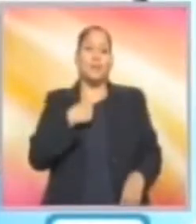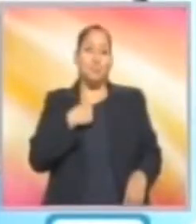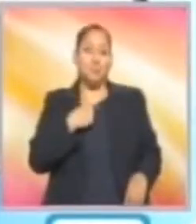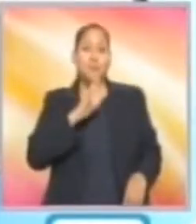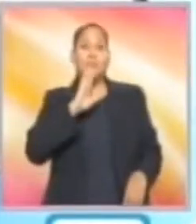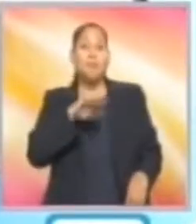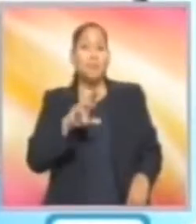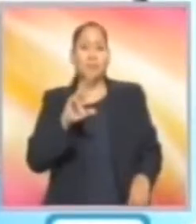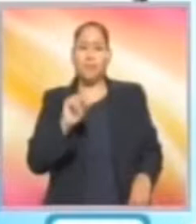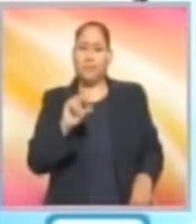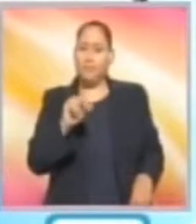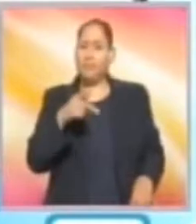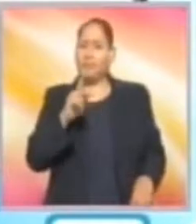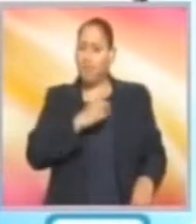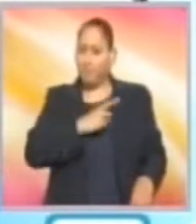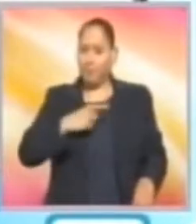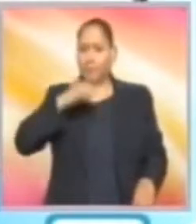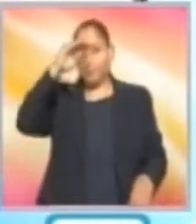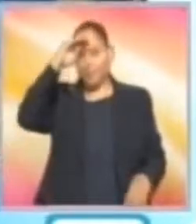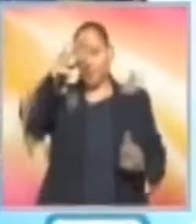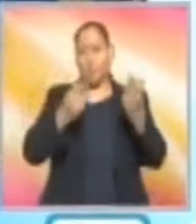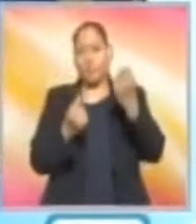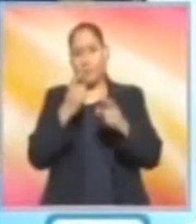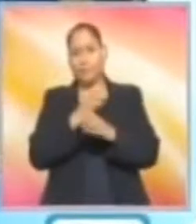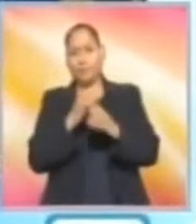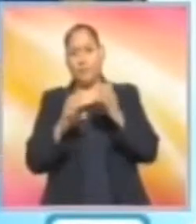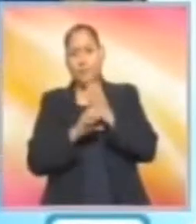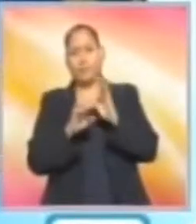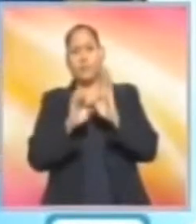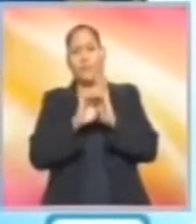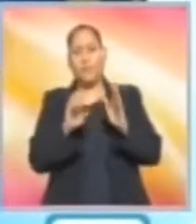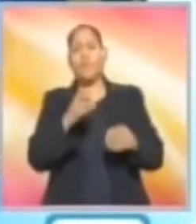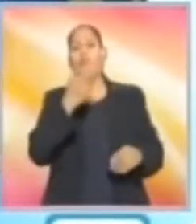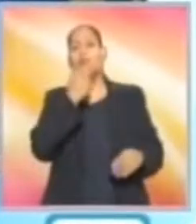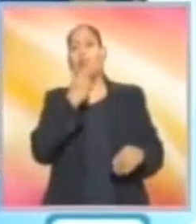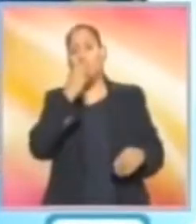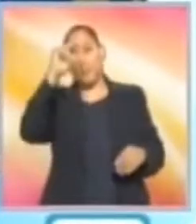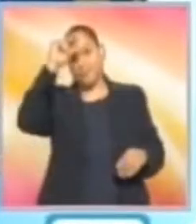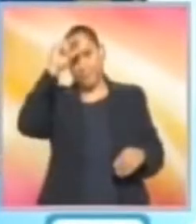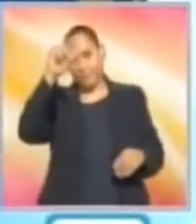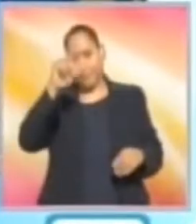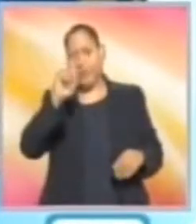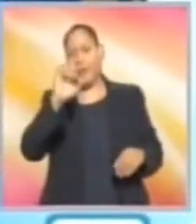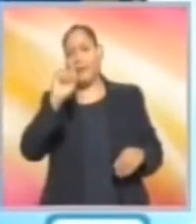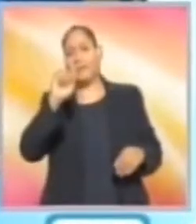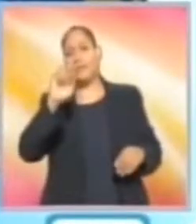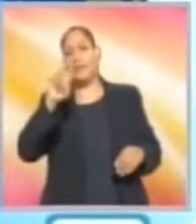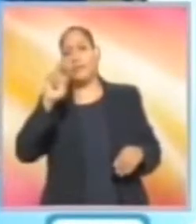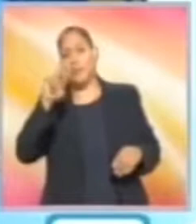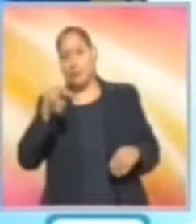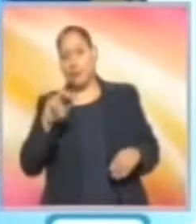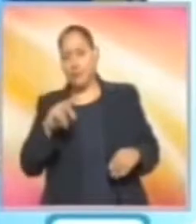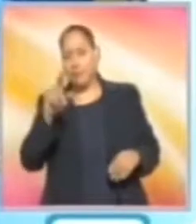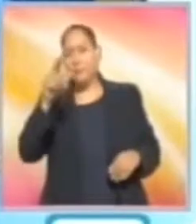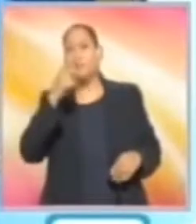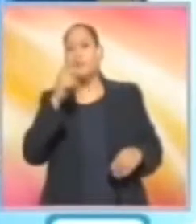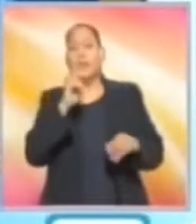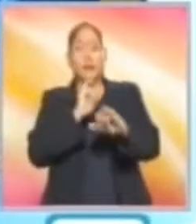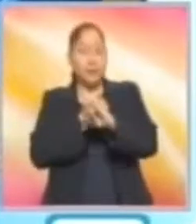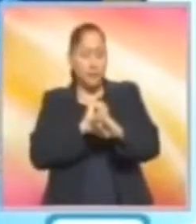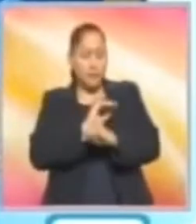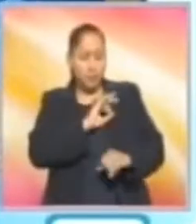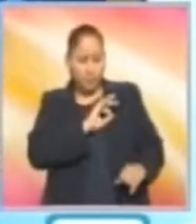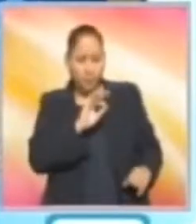pero sí debemos considerar algunas cosas. Por ejemplo, Stephen Hawking dice en un artículo muy interesante que pueden checar ustedes en Internet, que estamos entrando